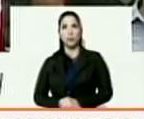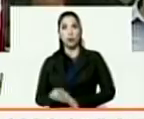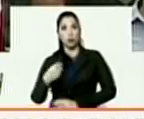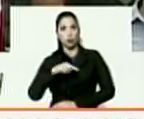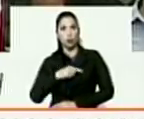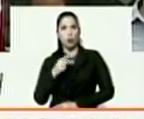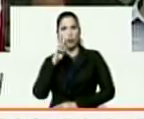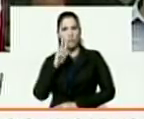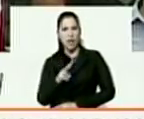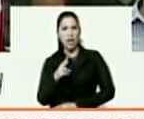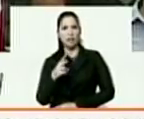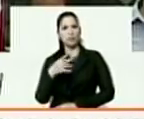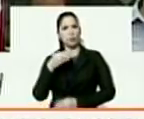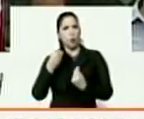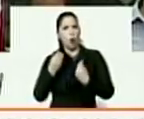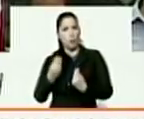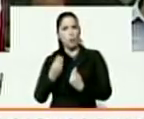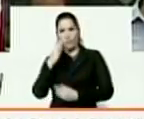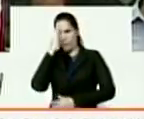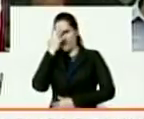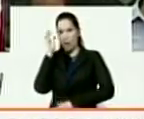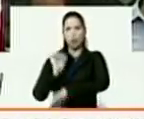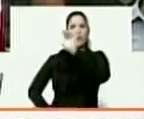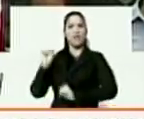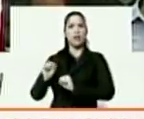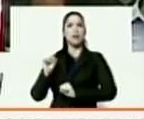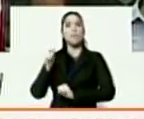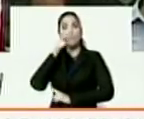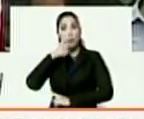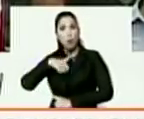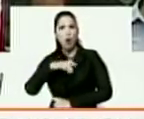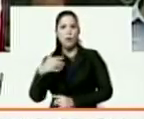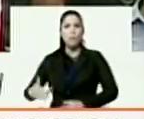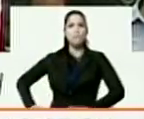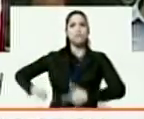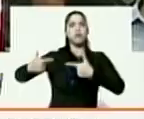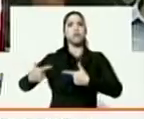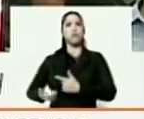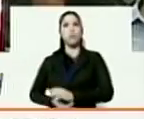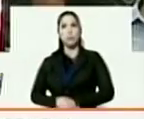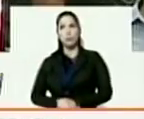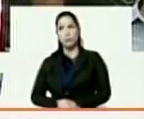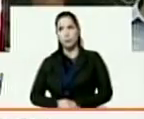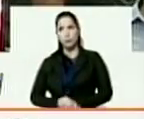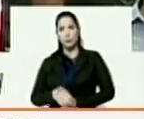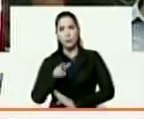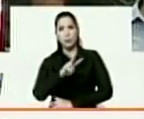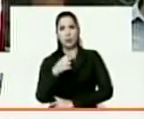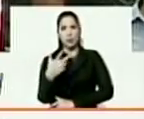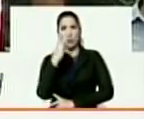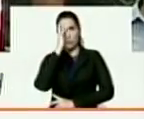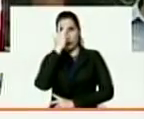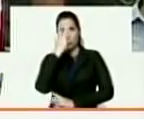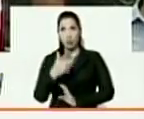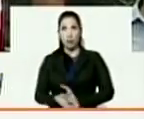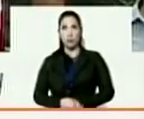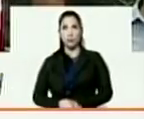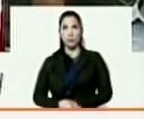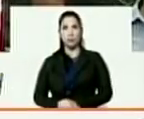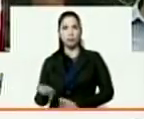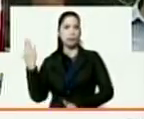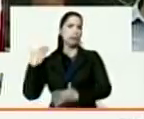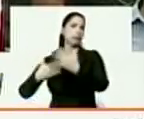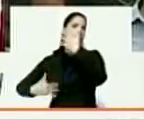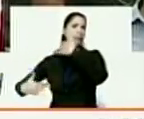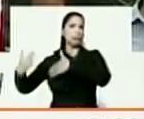febrero rebelde un pueblo alzado el 23 de febrero allá en los puentes